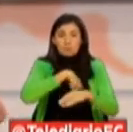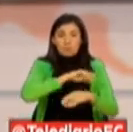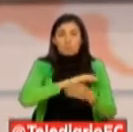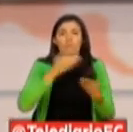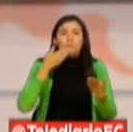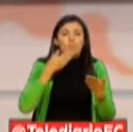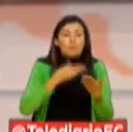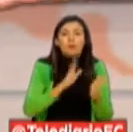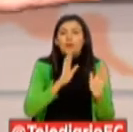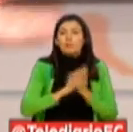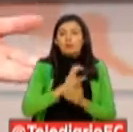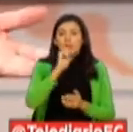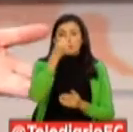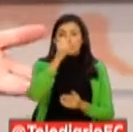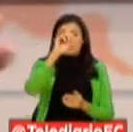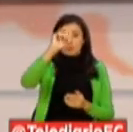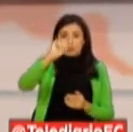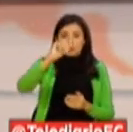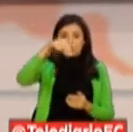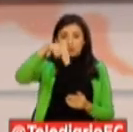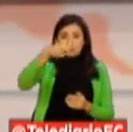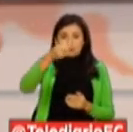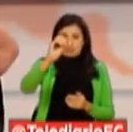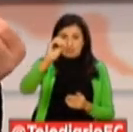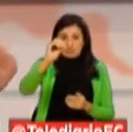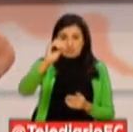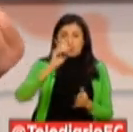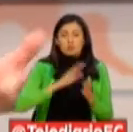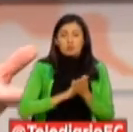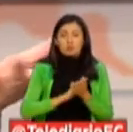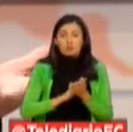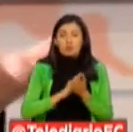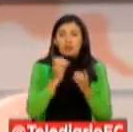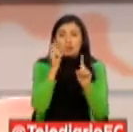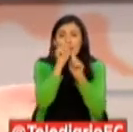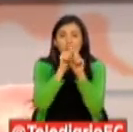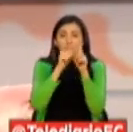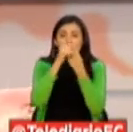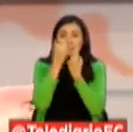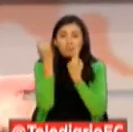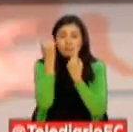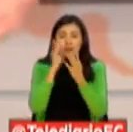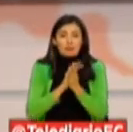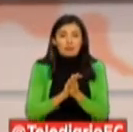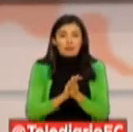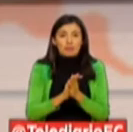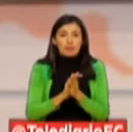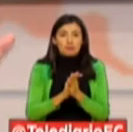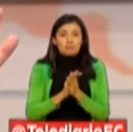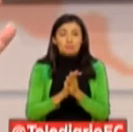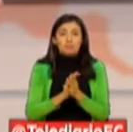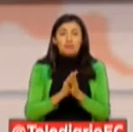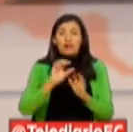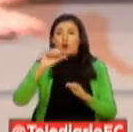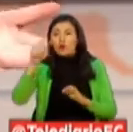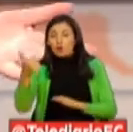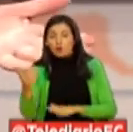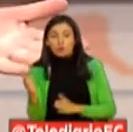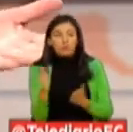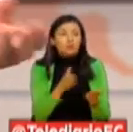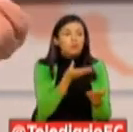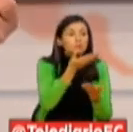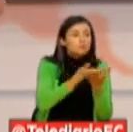sango, que ahora nadie come, es el plato prehispánico inca. Hay otro que se